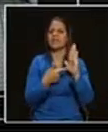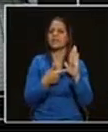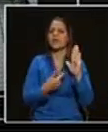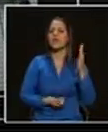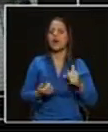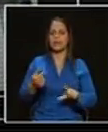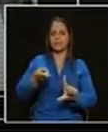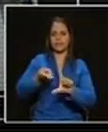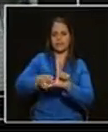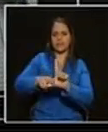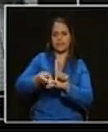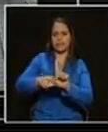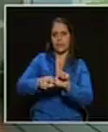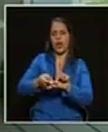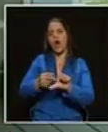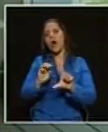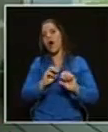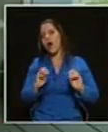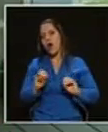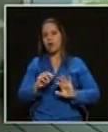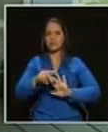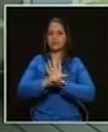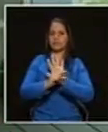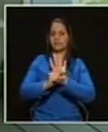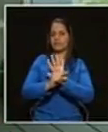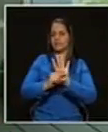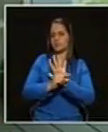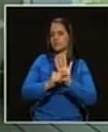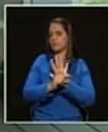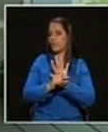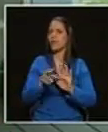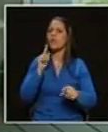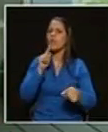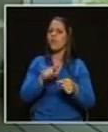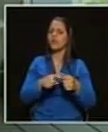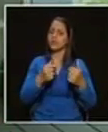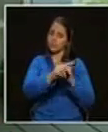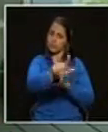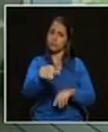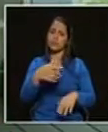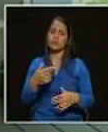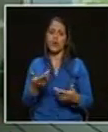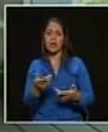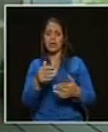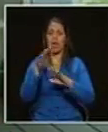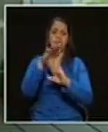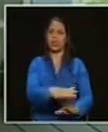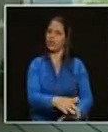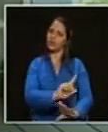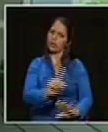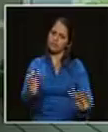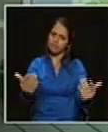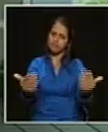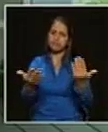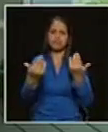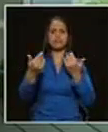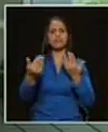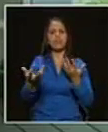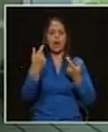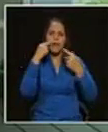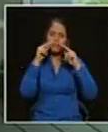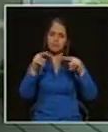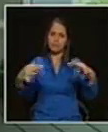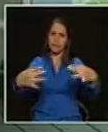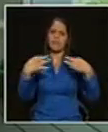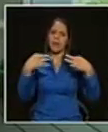de señas o el sistema de closed caption, con el fin de que estas personas se sientan incluidas y puedan acceder a nuestros contenidos. Es muy importante para